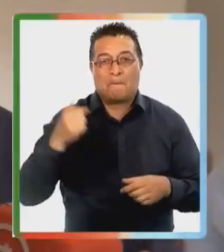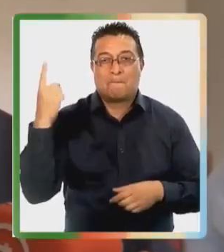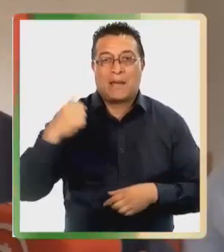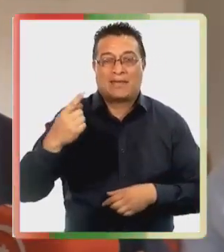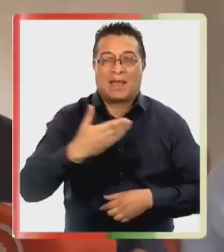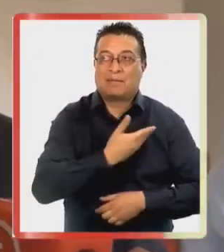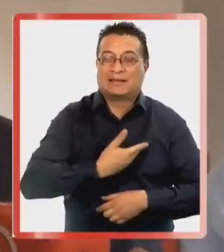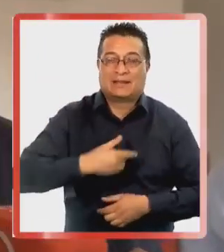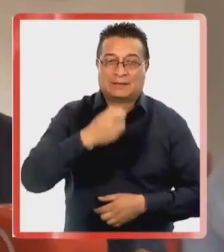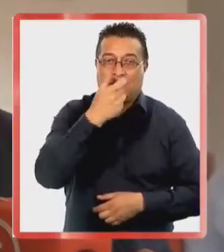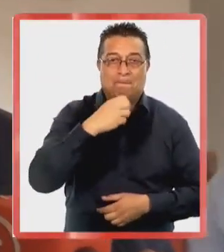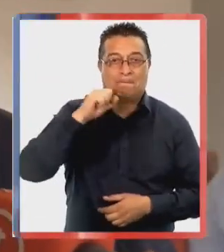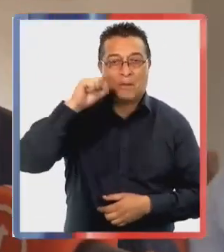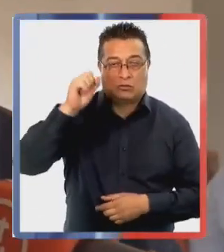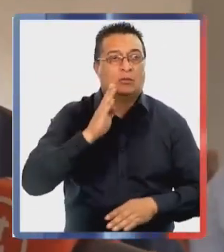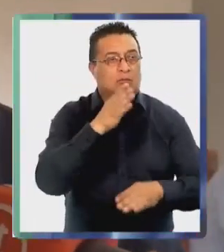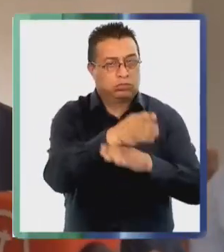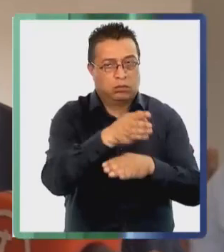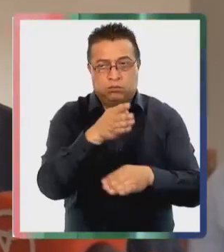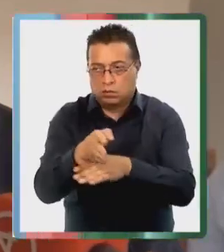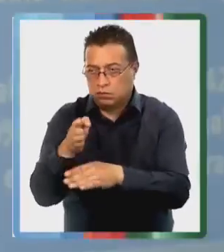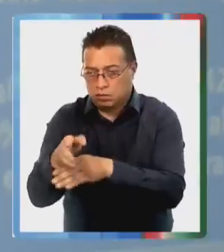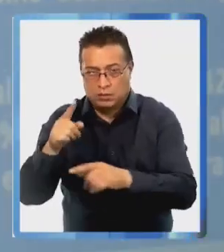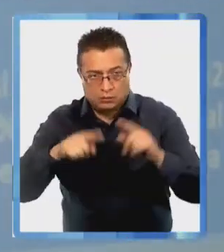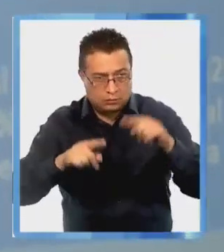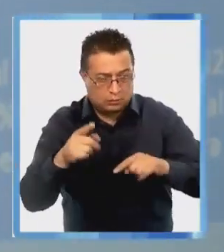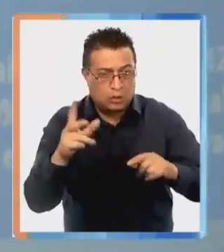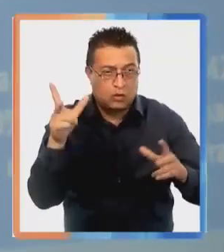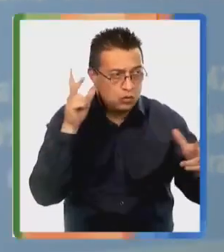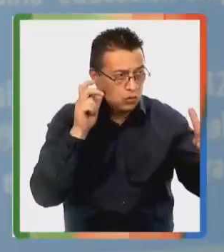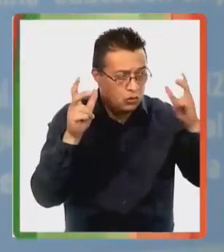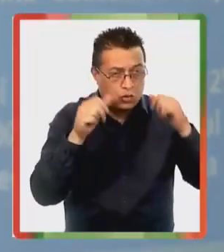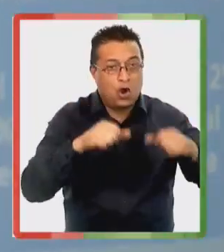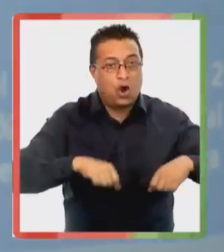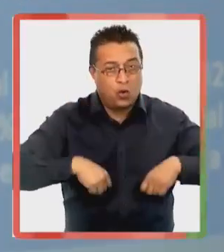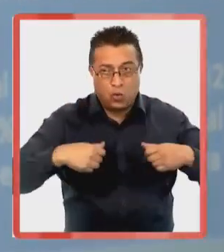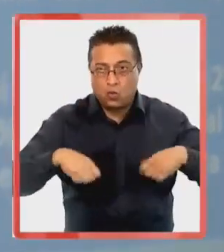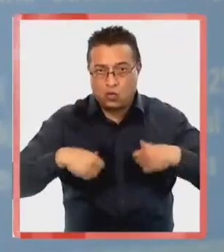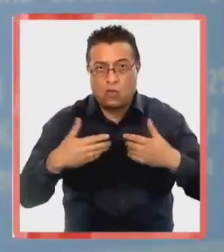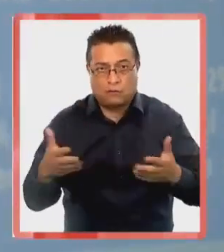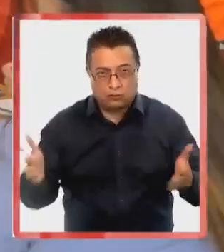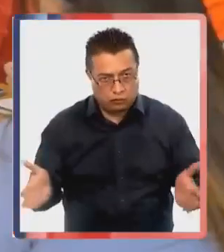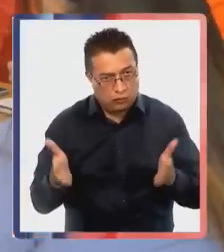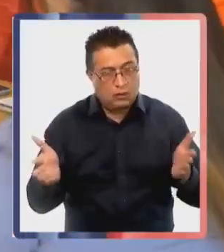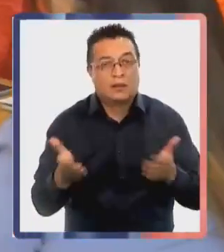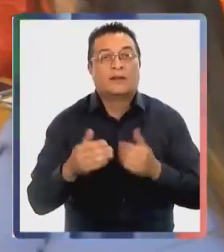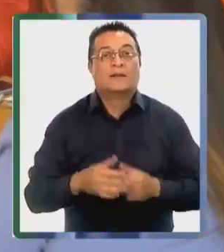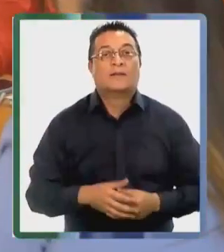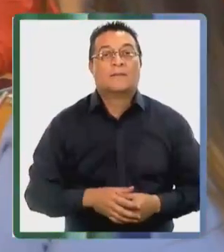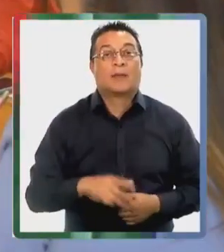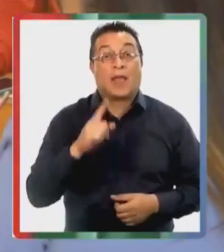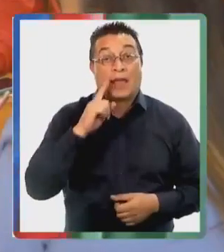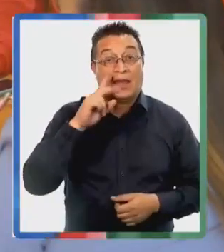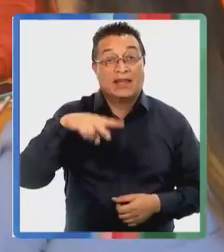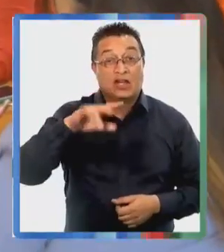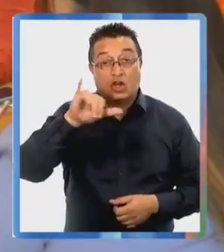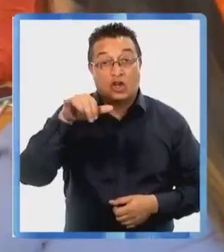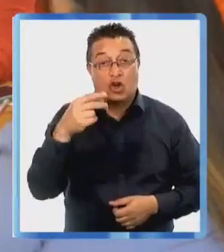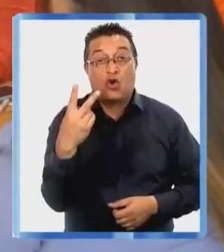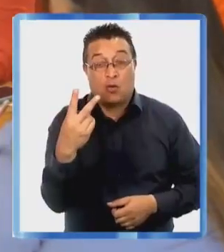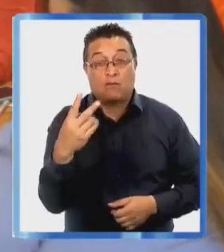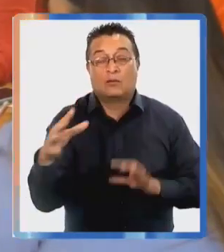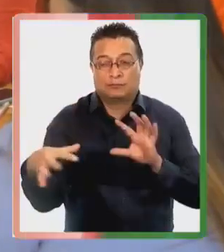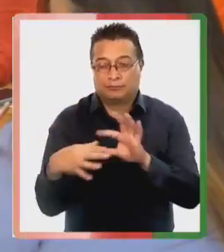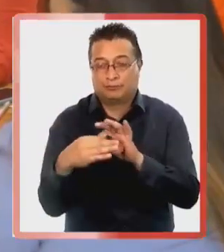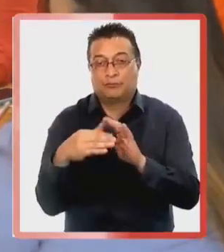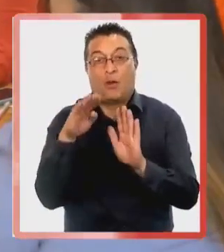estar con la gente, escuchar en este caso a las juventudes. De esta manera INJUP vincula la oferta programática que tiene el